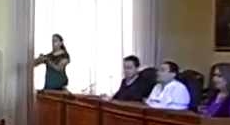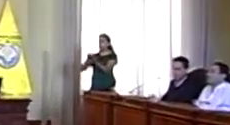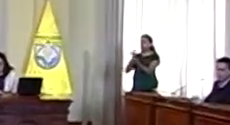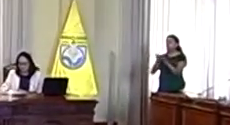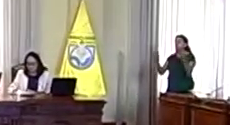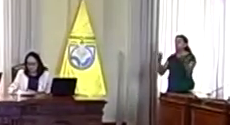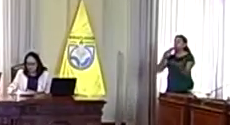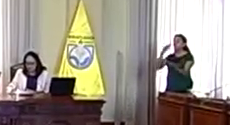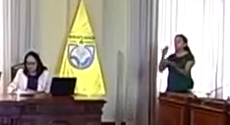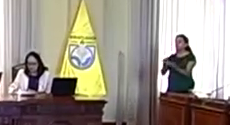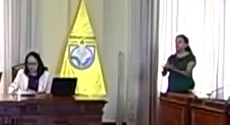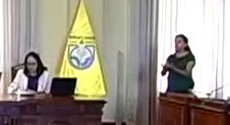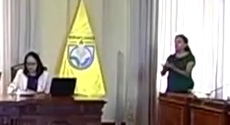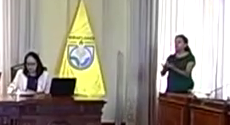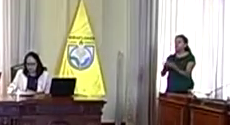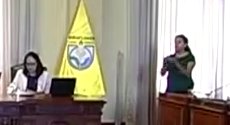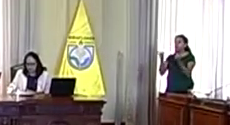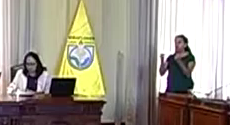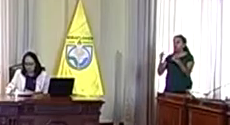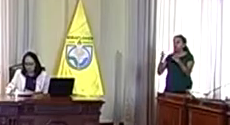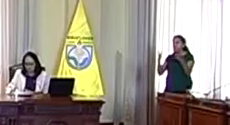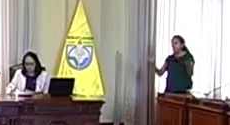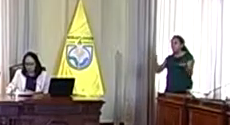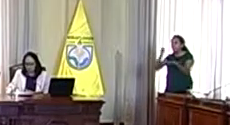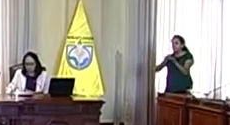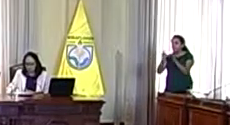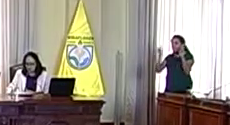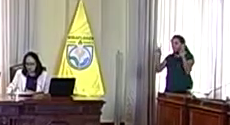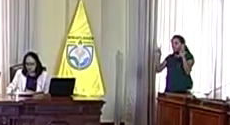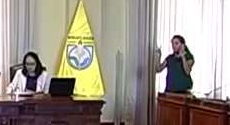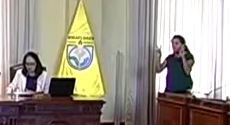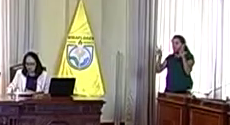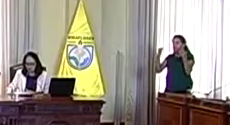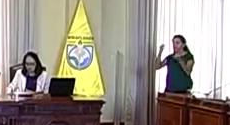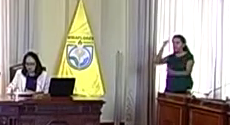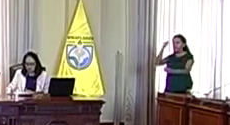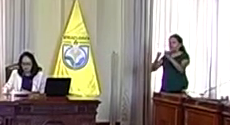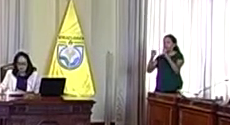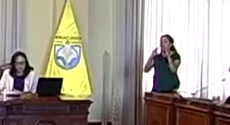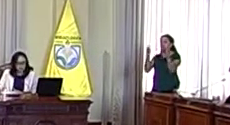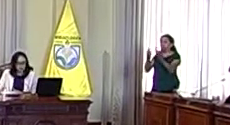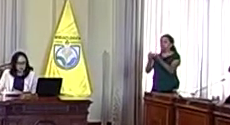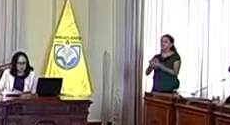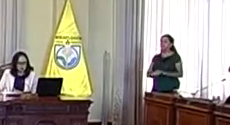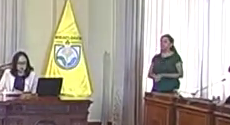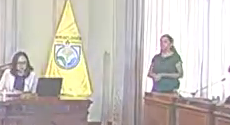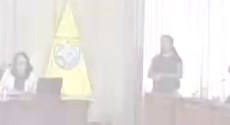Muy bien, muchas gracias. No habiendo más temas ahora sí que tratar, se levanta la sesión.